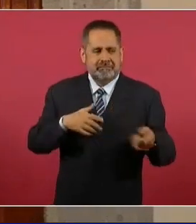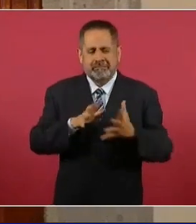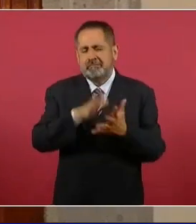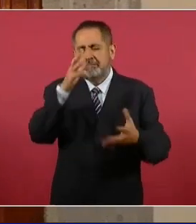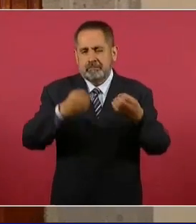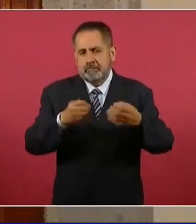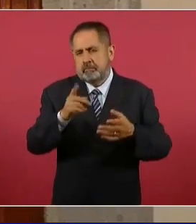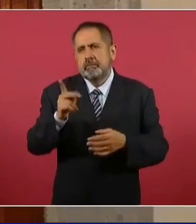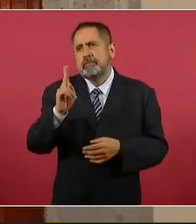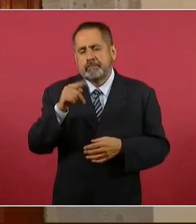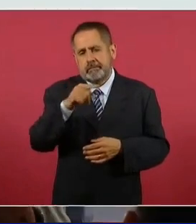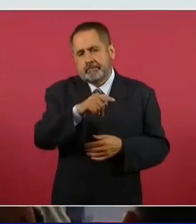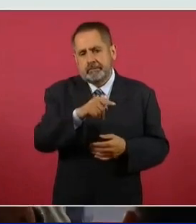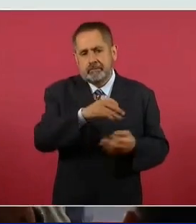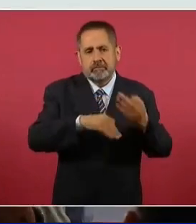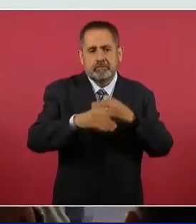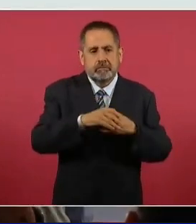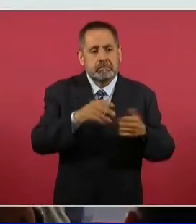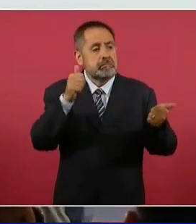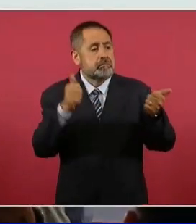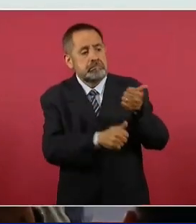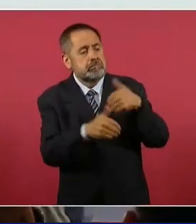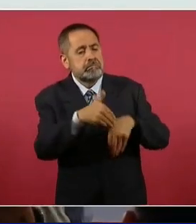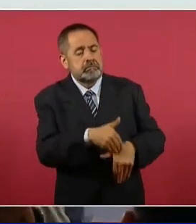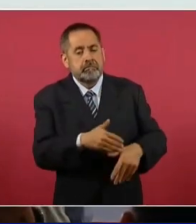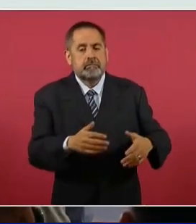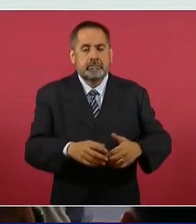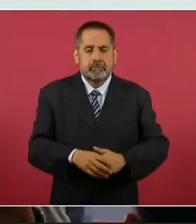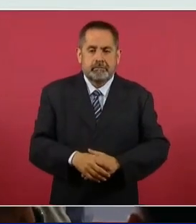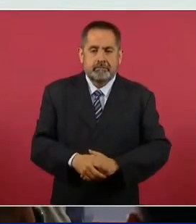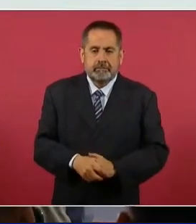no todos, ¿no?, a su servicio.